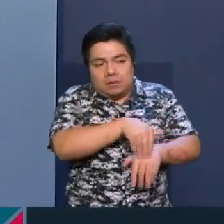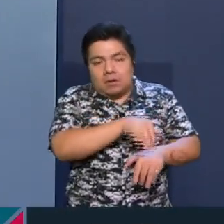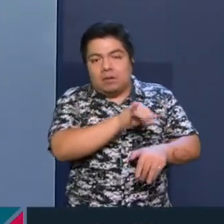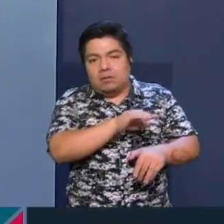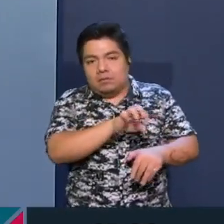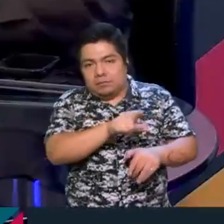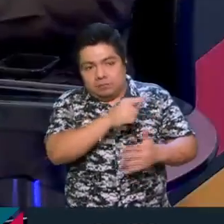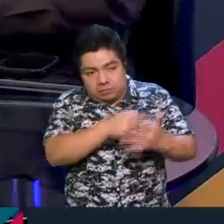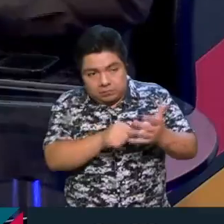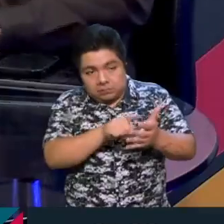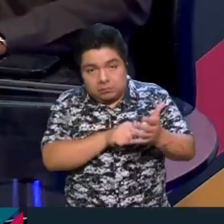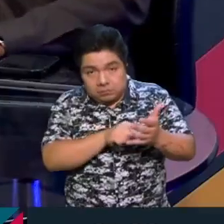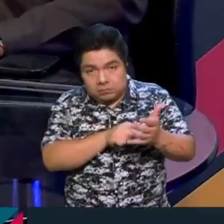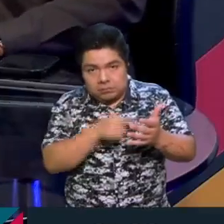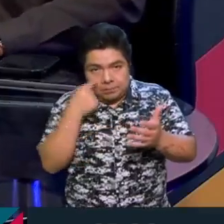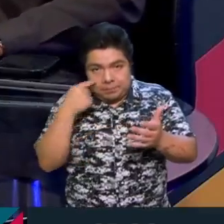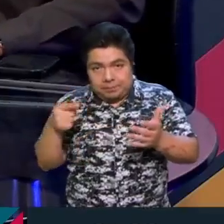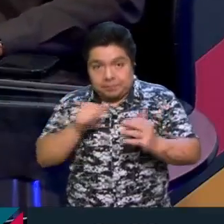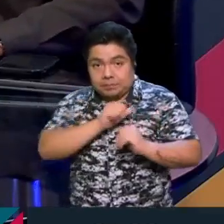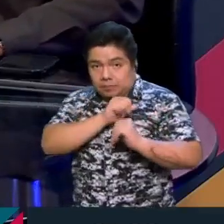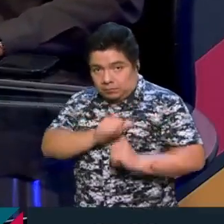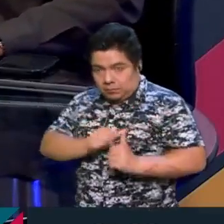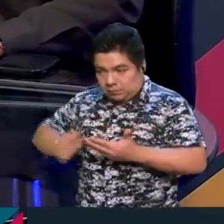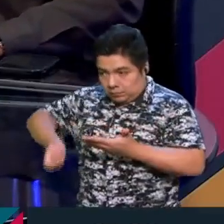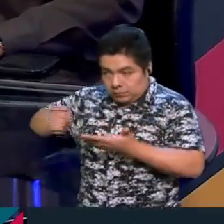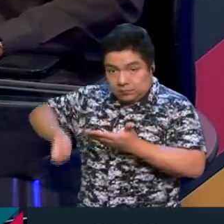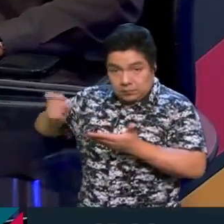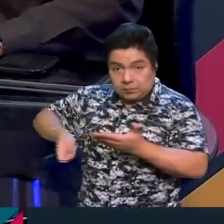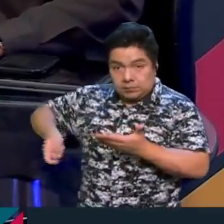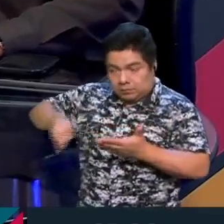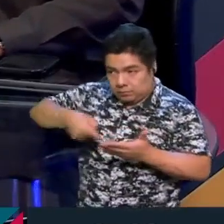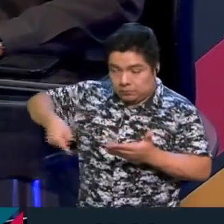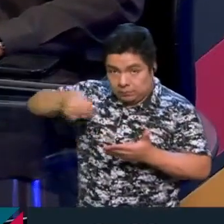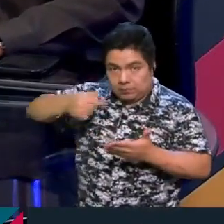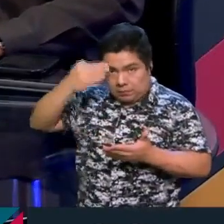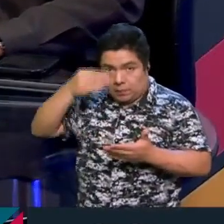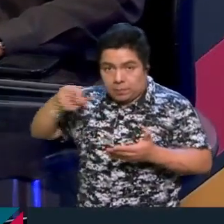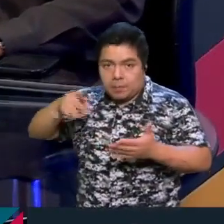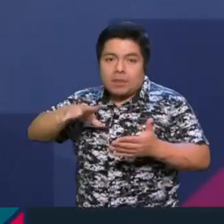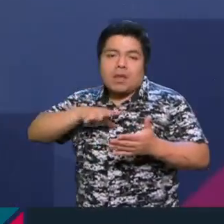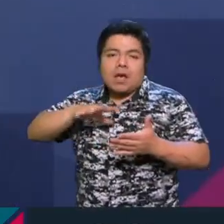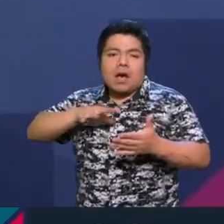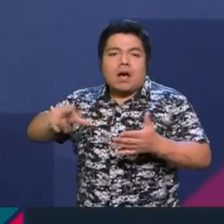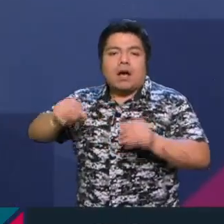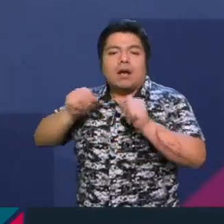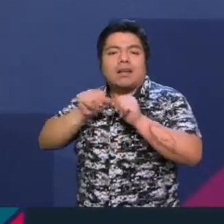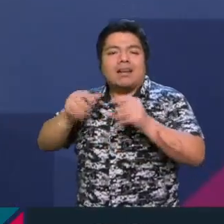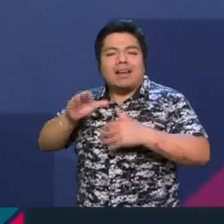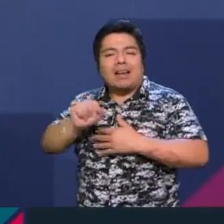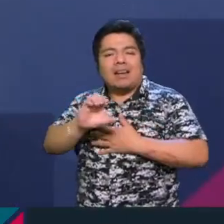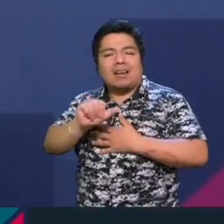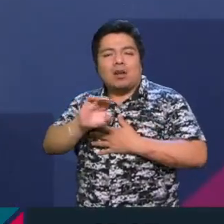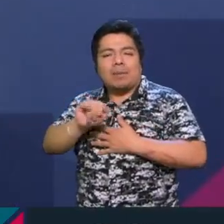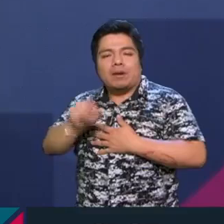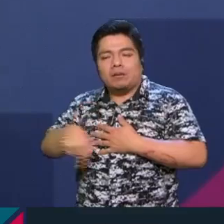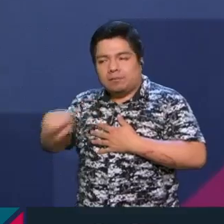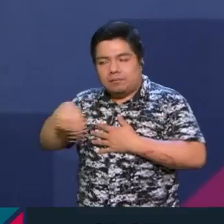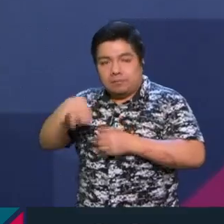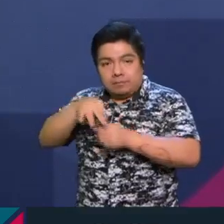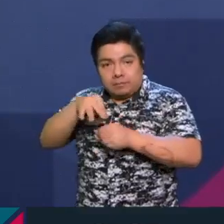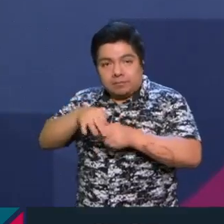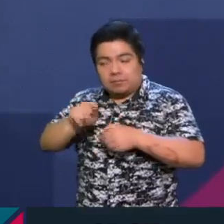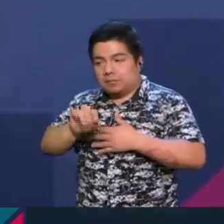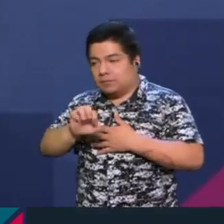para 2025. La sentencia de la autoridad que tiene estas atribuciones y competencias, que es la Sala Superior del Tribunal